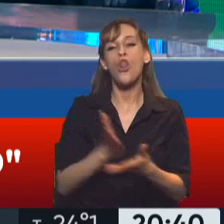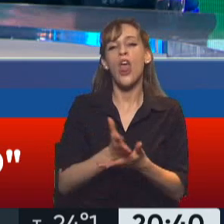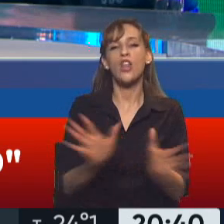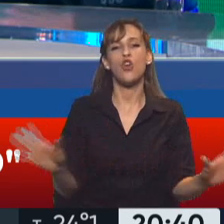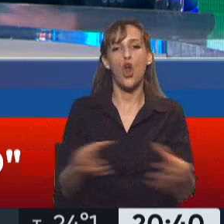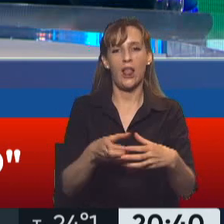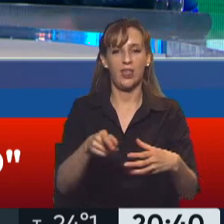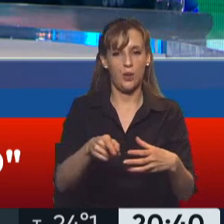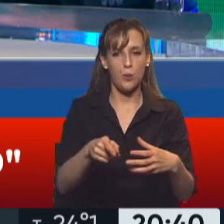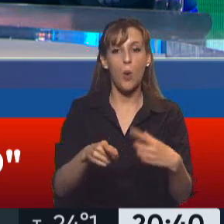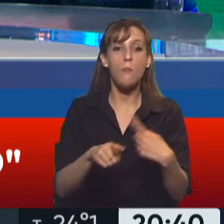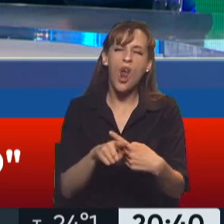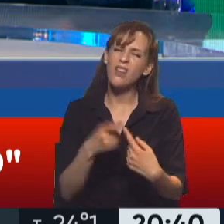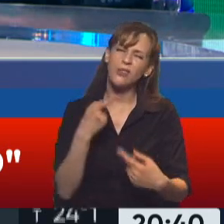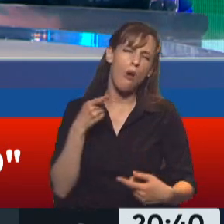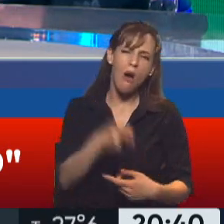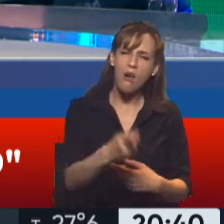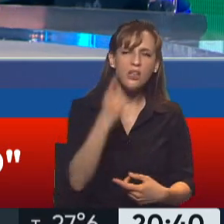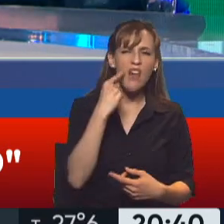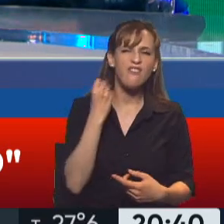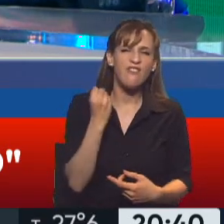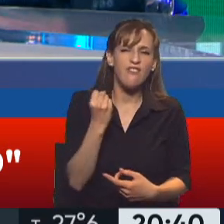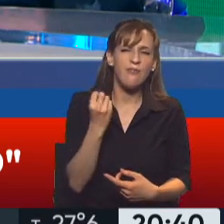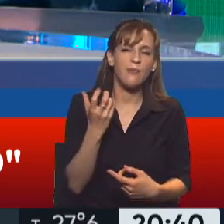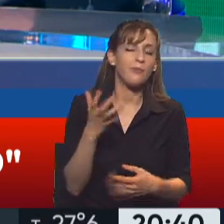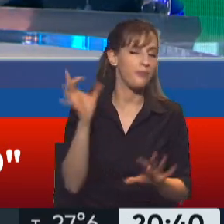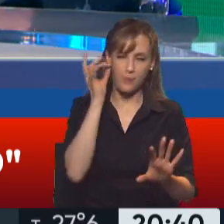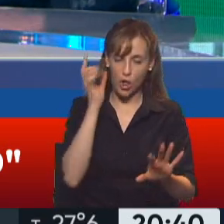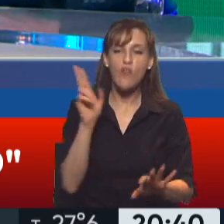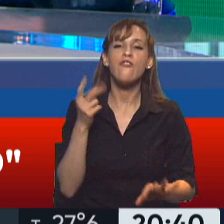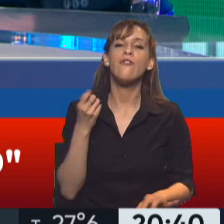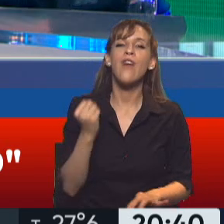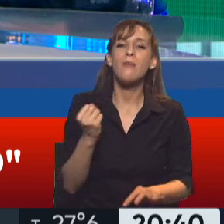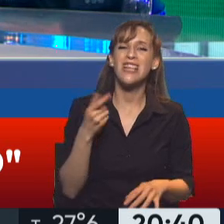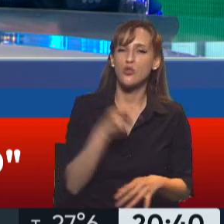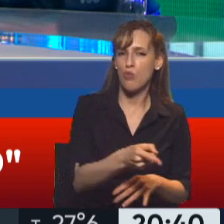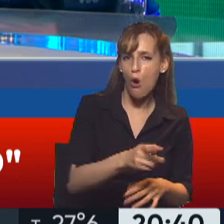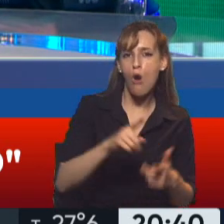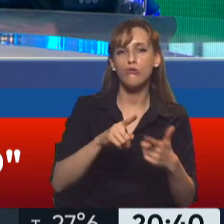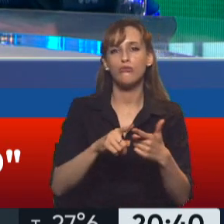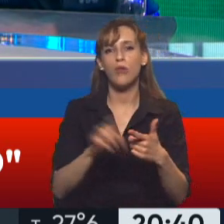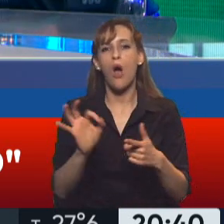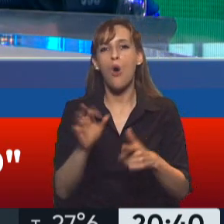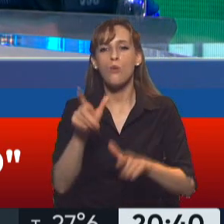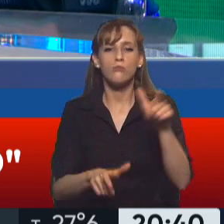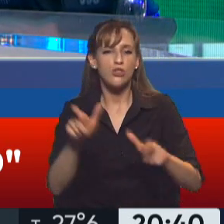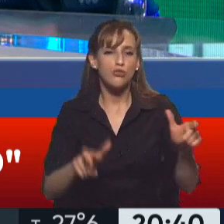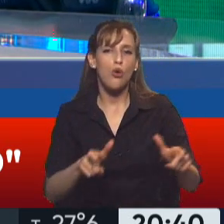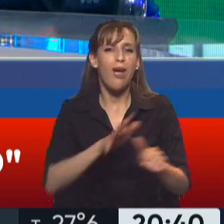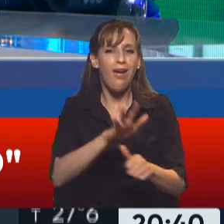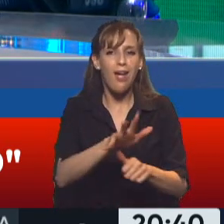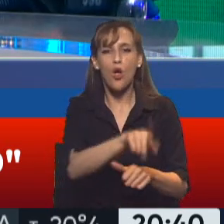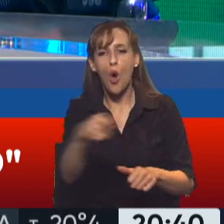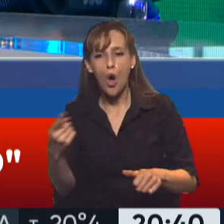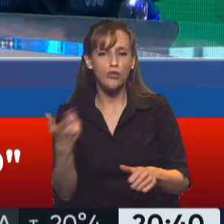tan furiosamente antifeministas, anti-minorías sexuales, cualquier expresión de reclamo,